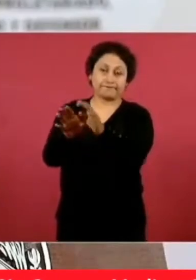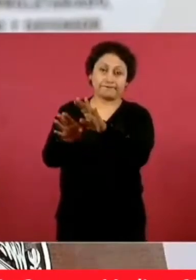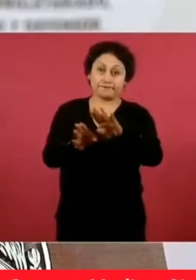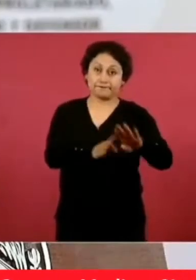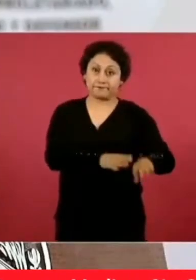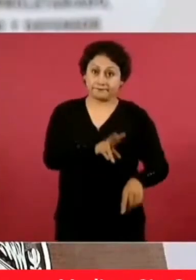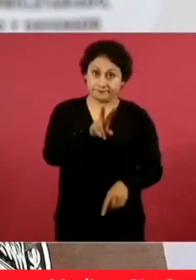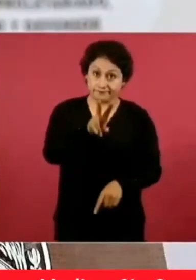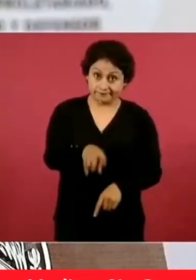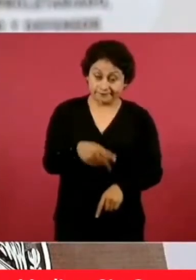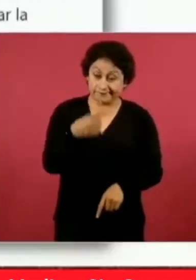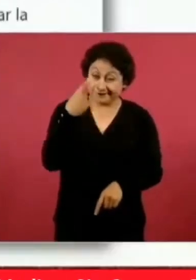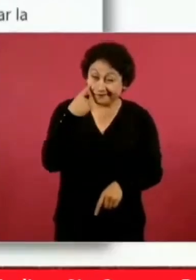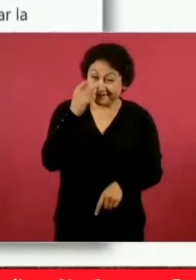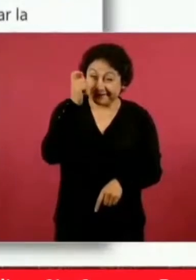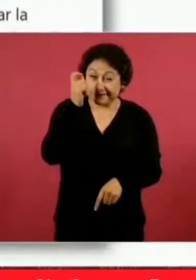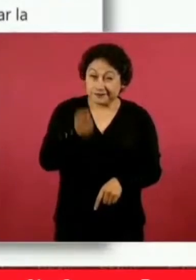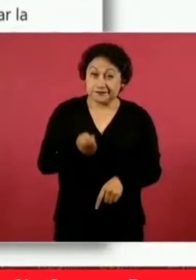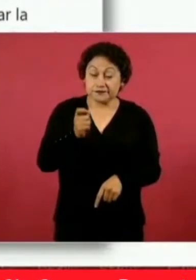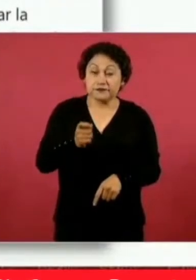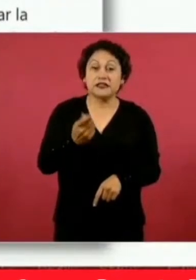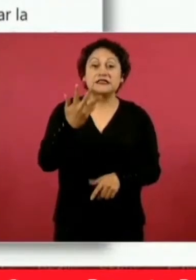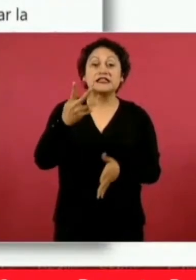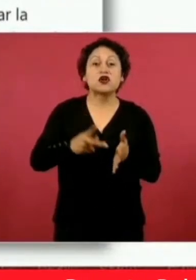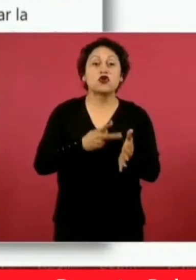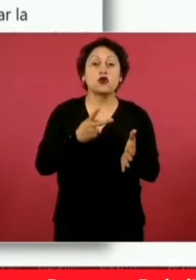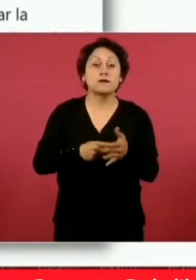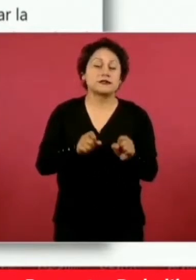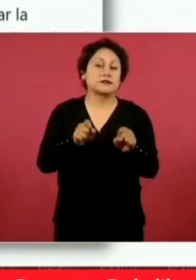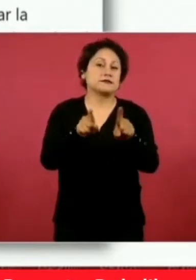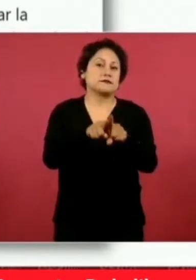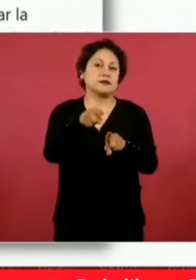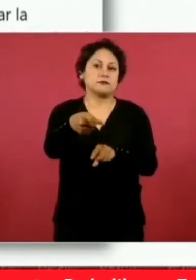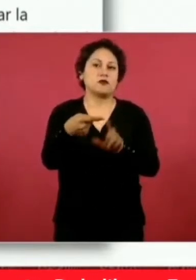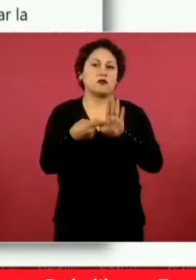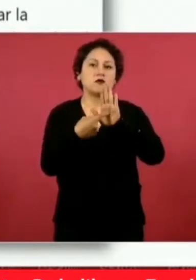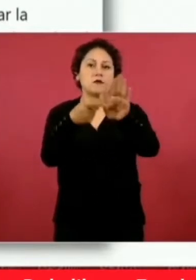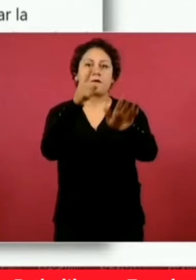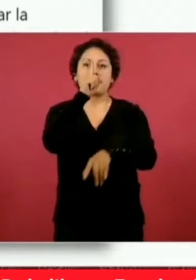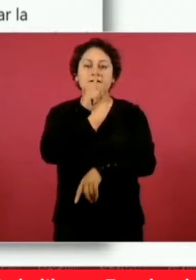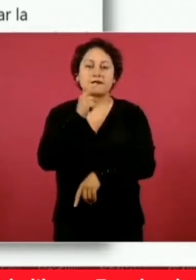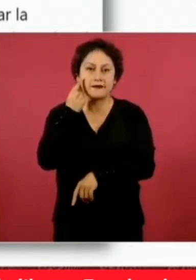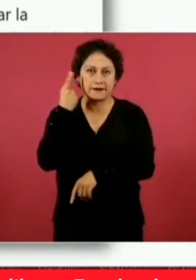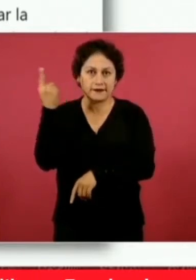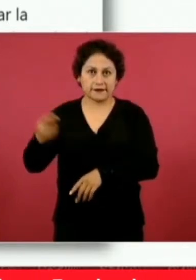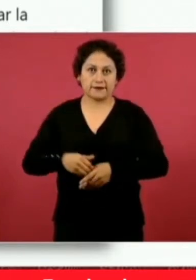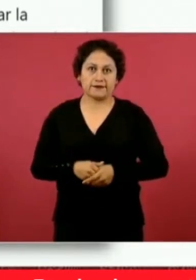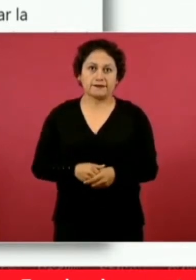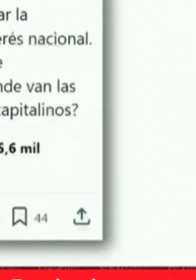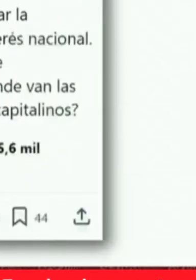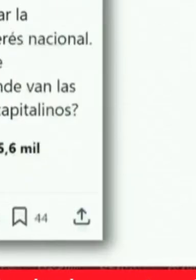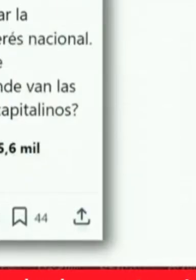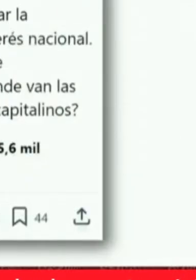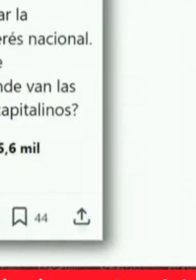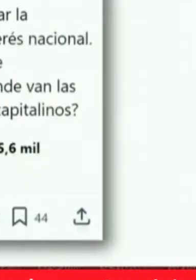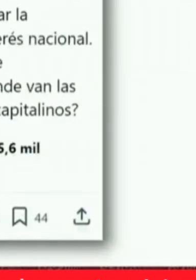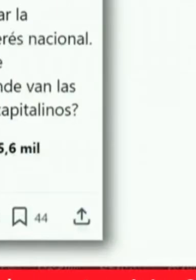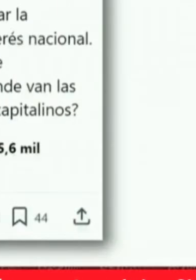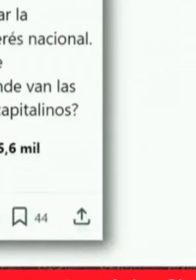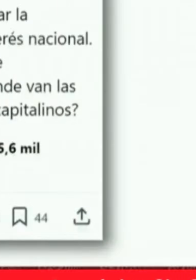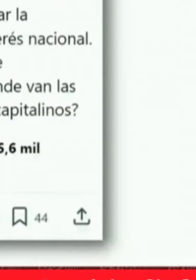que en esta sección desmentimos este bulo. No se cansan de intentar engañar al pueblo de